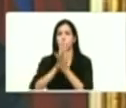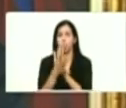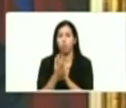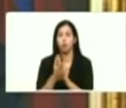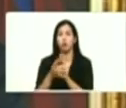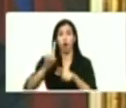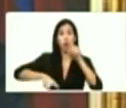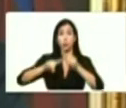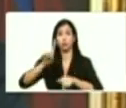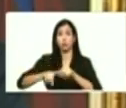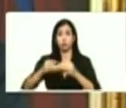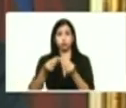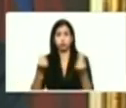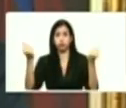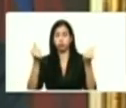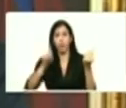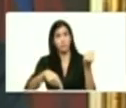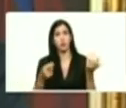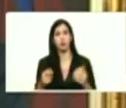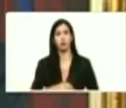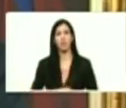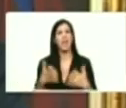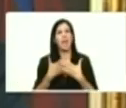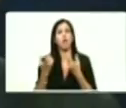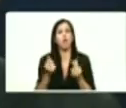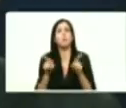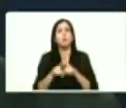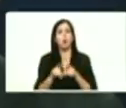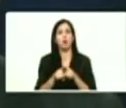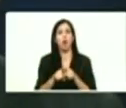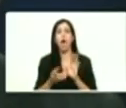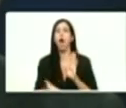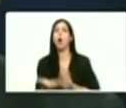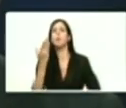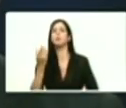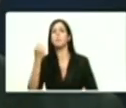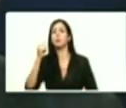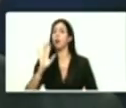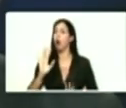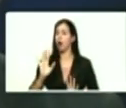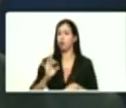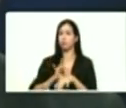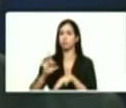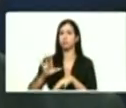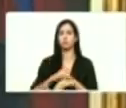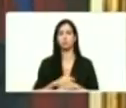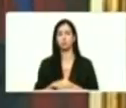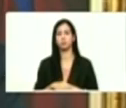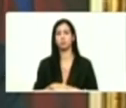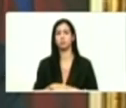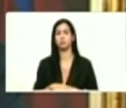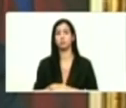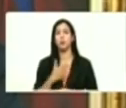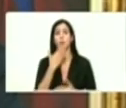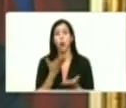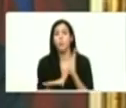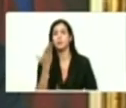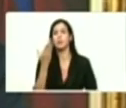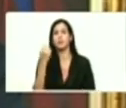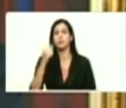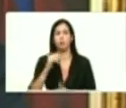cosas entonces decían no si me aumentan el precio te lo subo bueno aumentan el precio que proponen se aumentaba el precio y